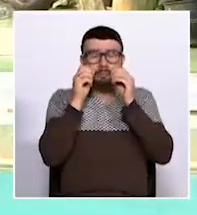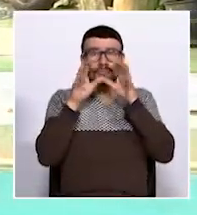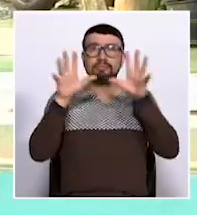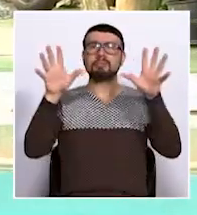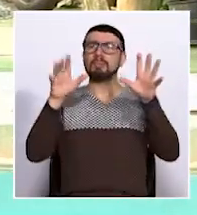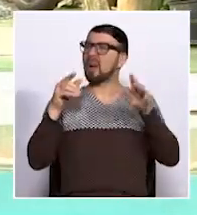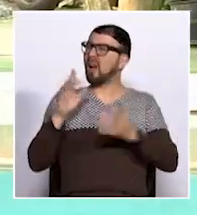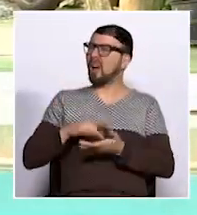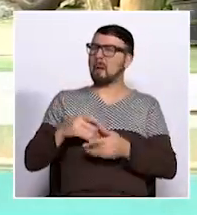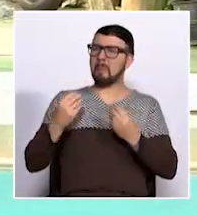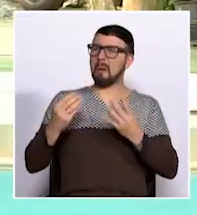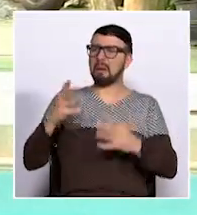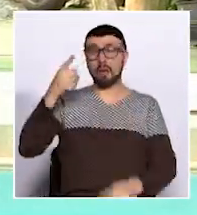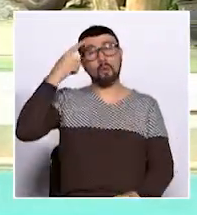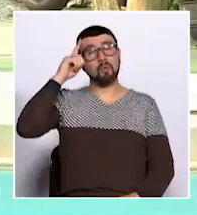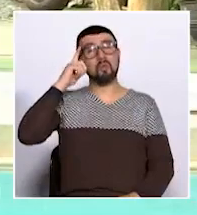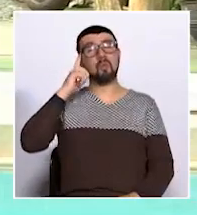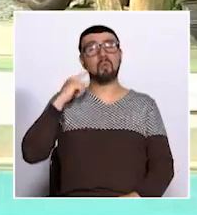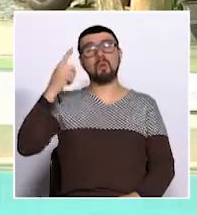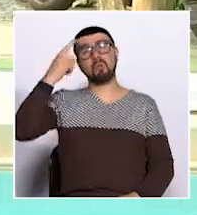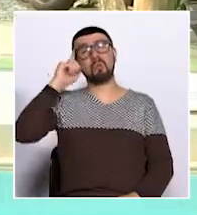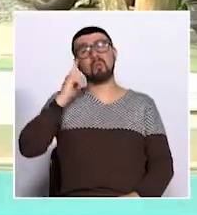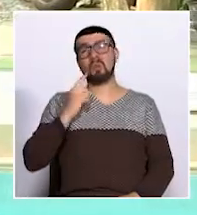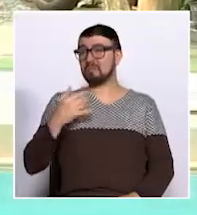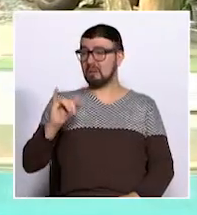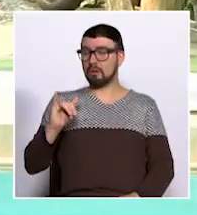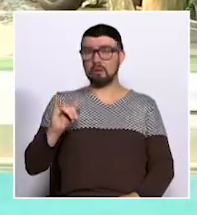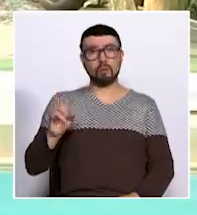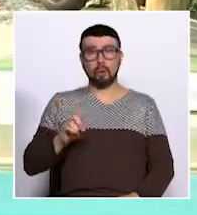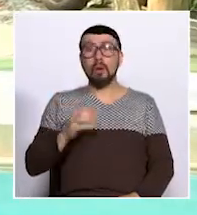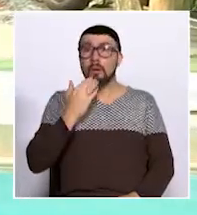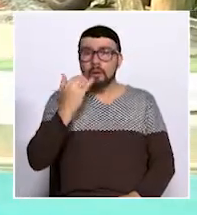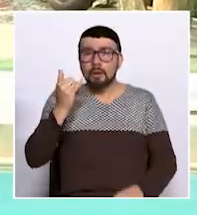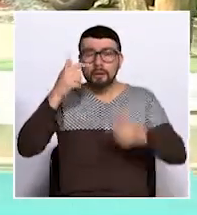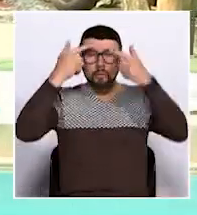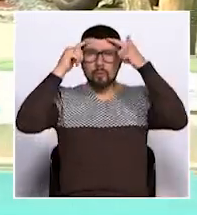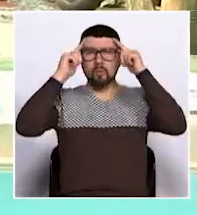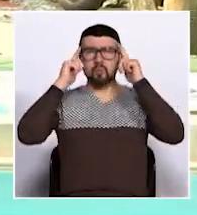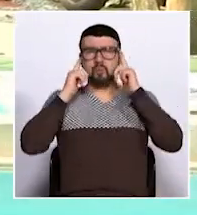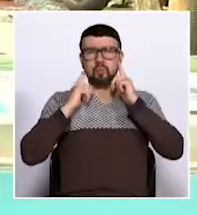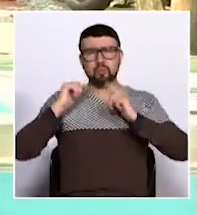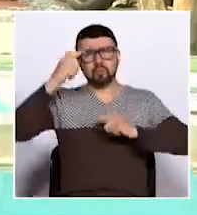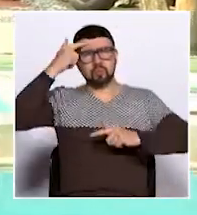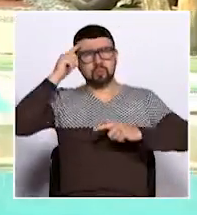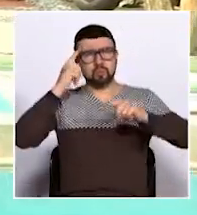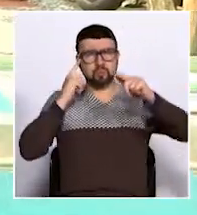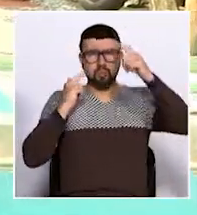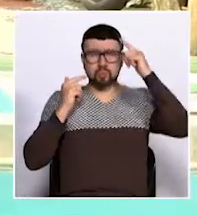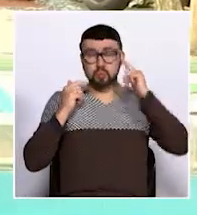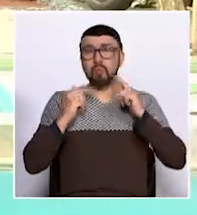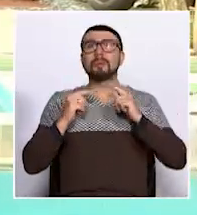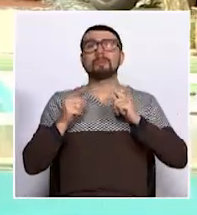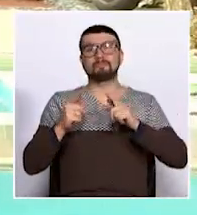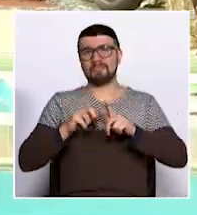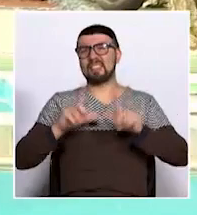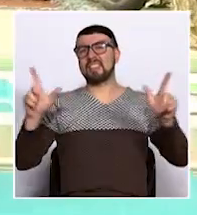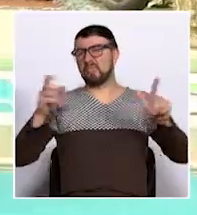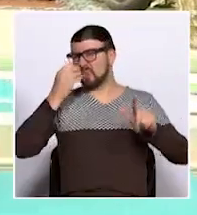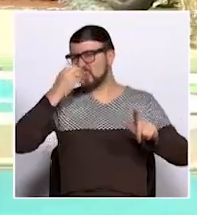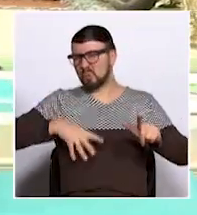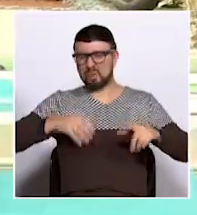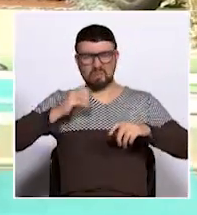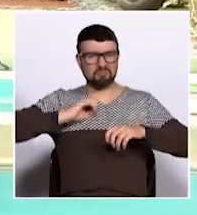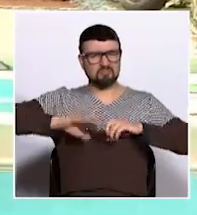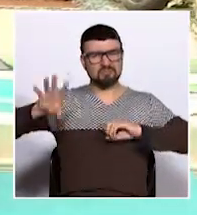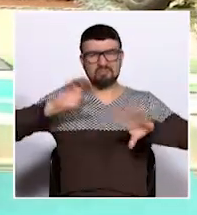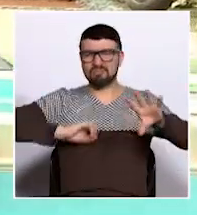sudar. Realmente que cuando nosotros sudamos estamos liberando toxinas. Lo que yo les explicaba ahorita antes,